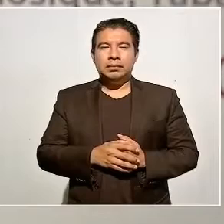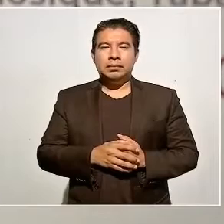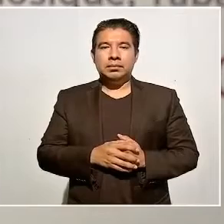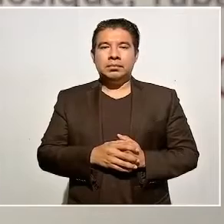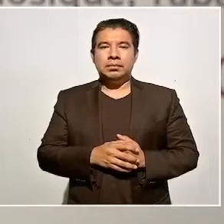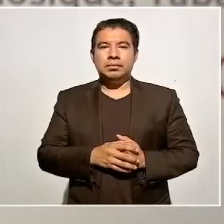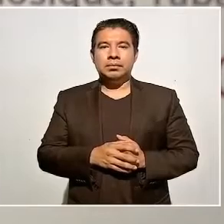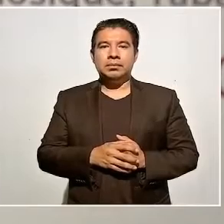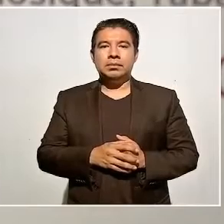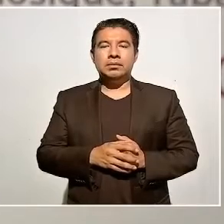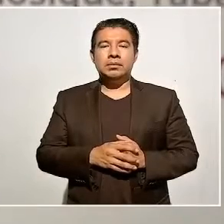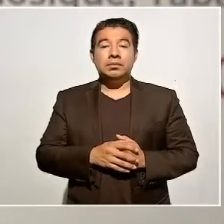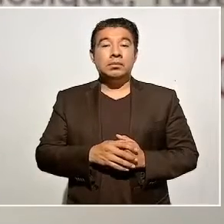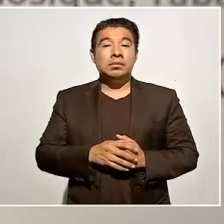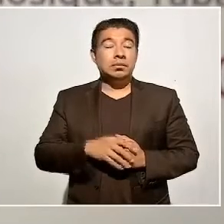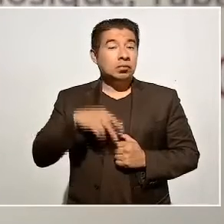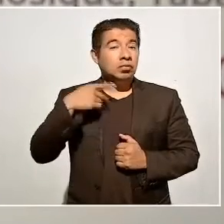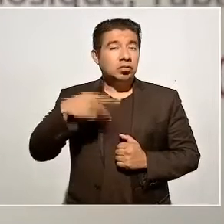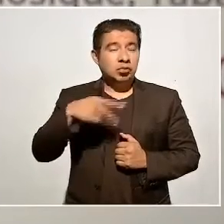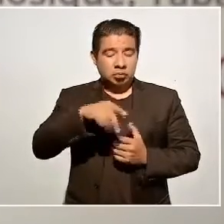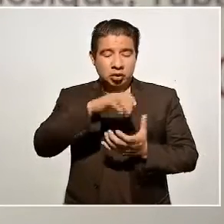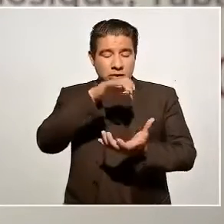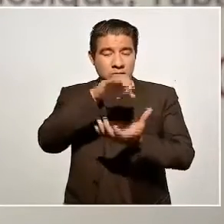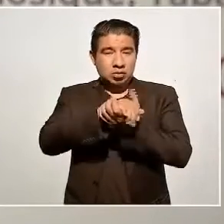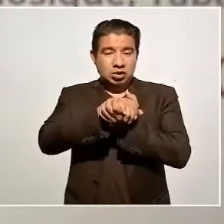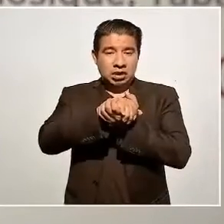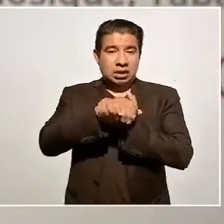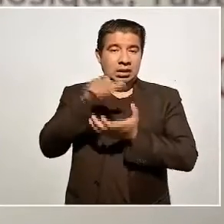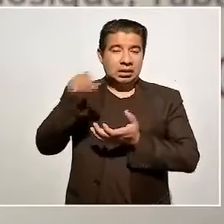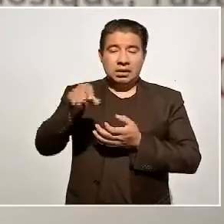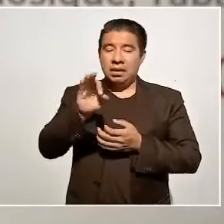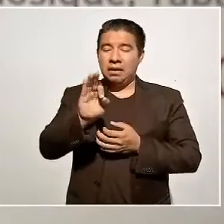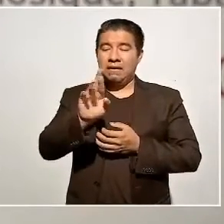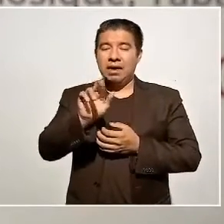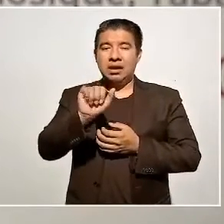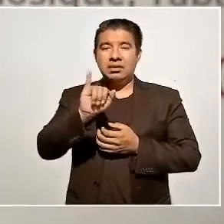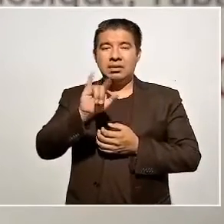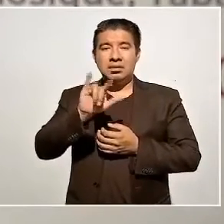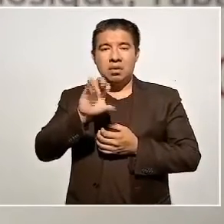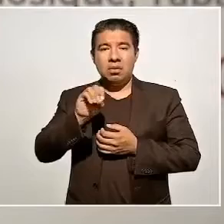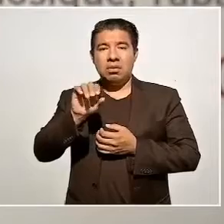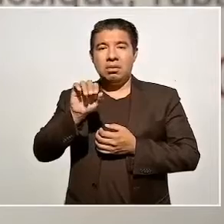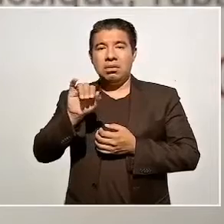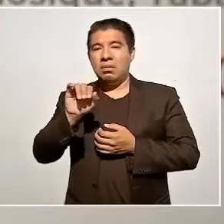la esposa de Francisco I. Madero,